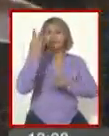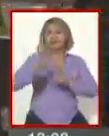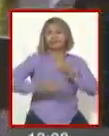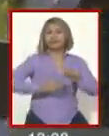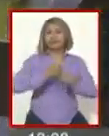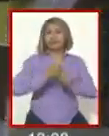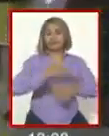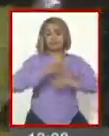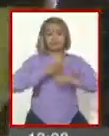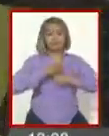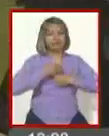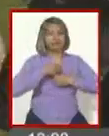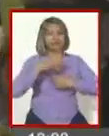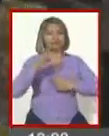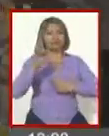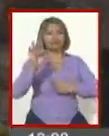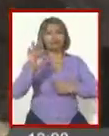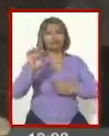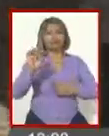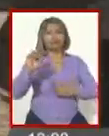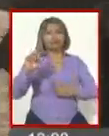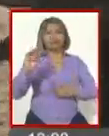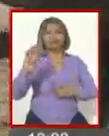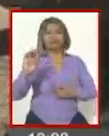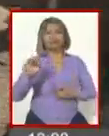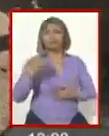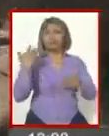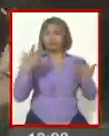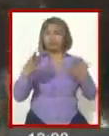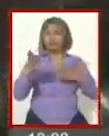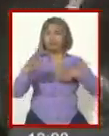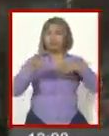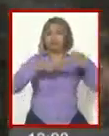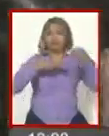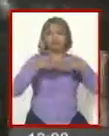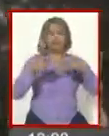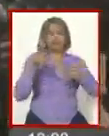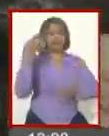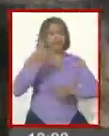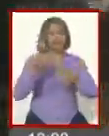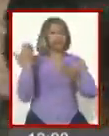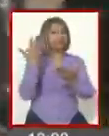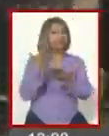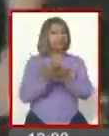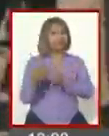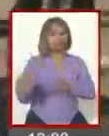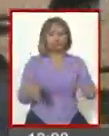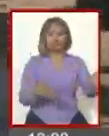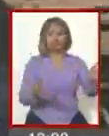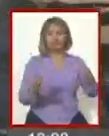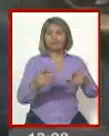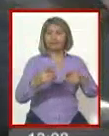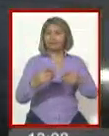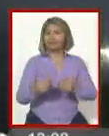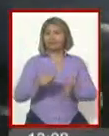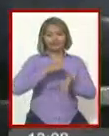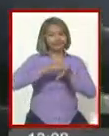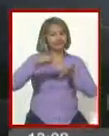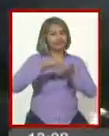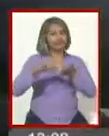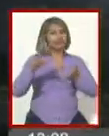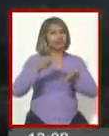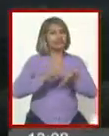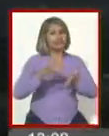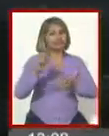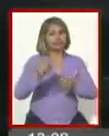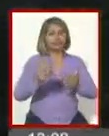vamos a reclamar y nos dicen que el barrio Fervo ya está pavimentado. Entonces, y si uno viene acá, las calles siguen en la misma. Pagamos nuestros